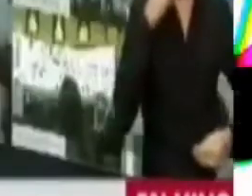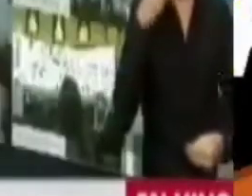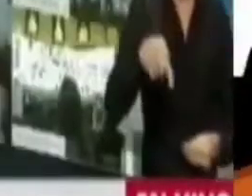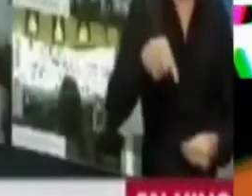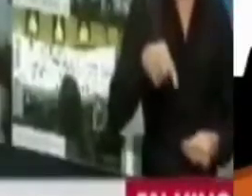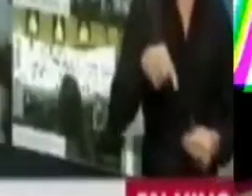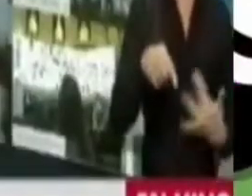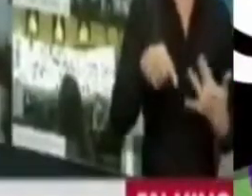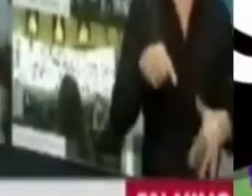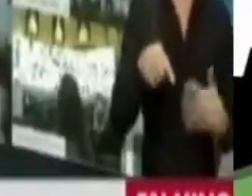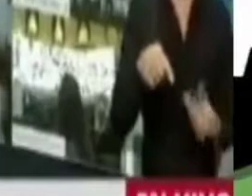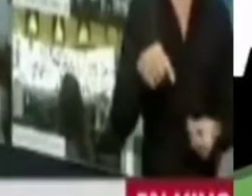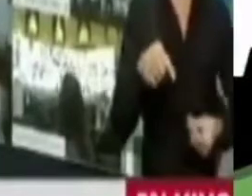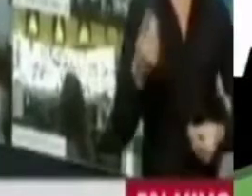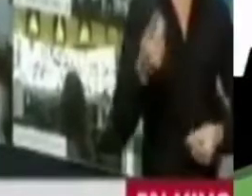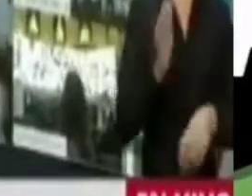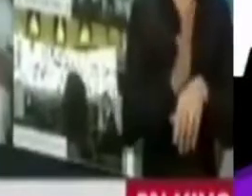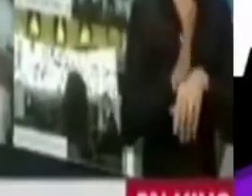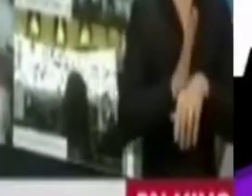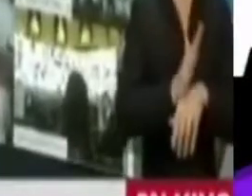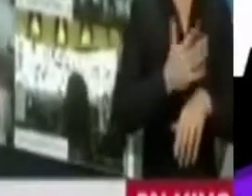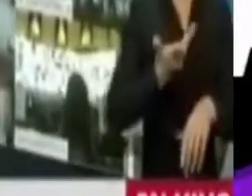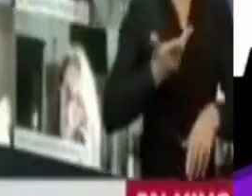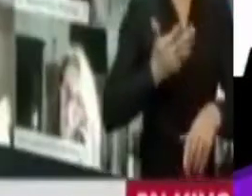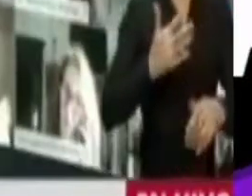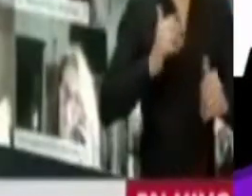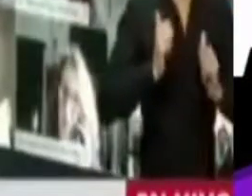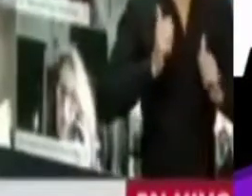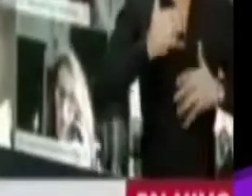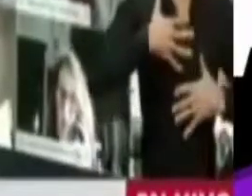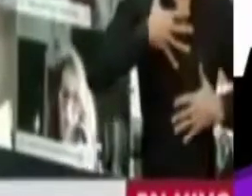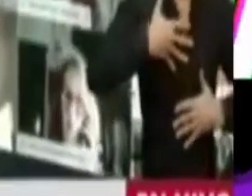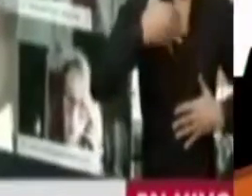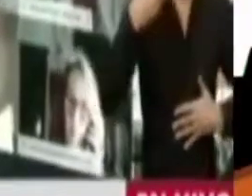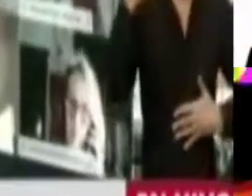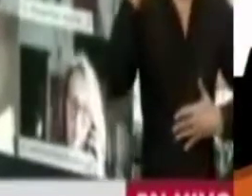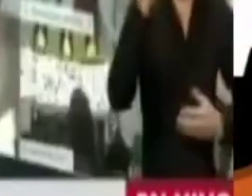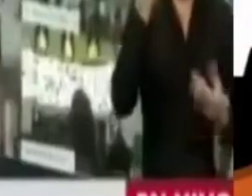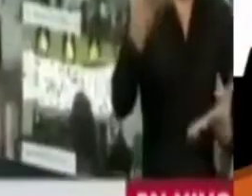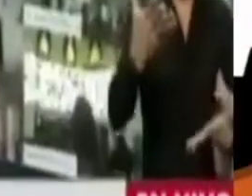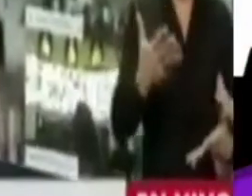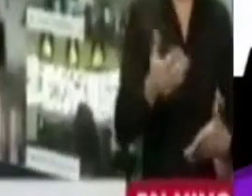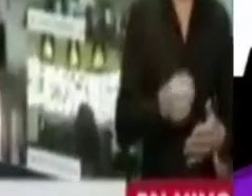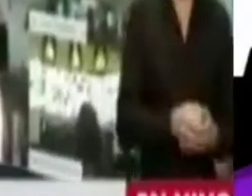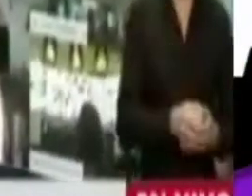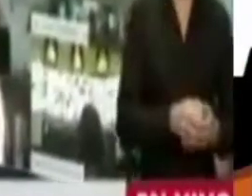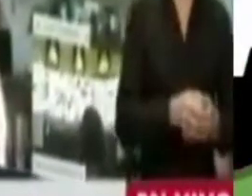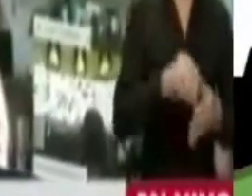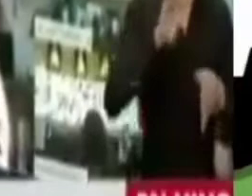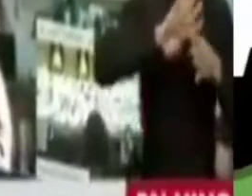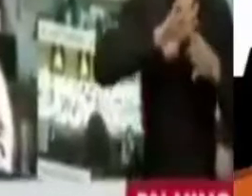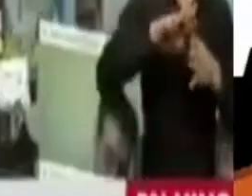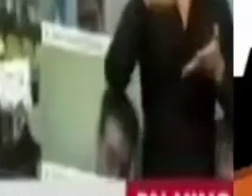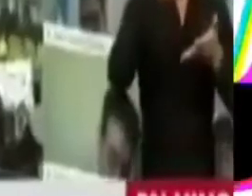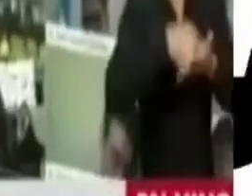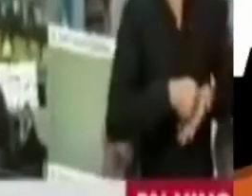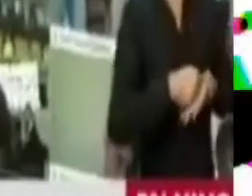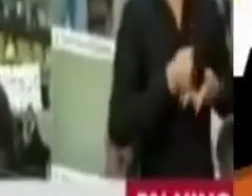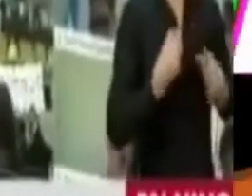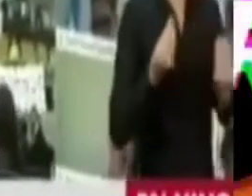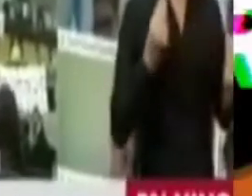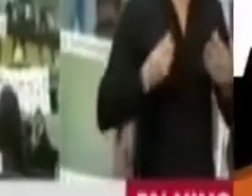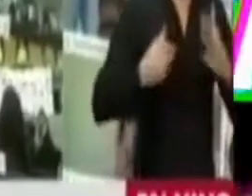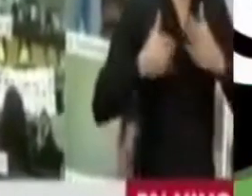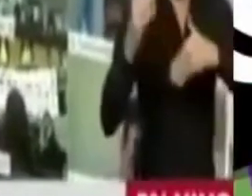que no firmar el pacto era excluir a San Luis del crecimiento, no sé cuántas cosas más. Es